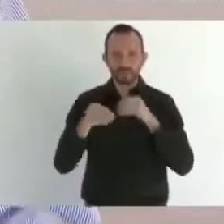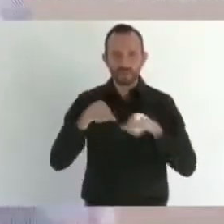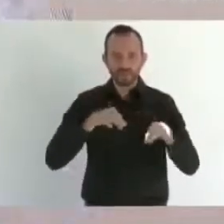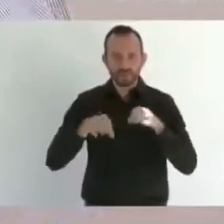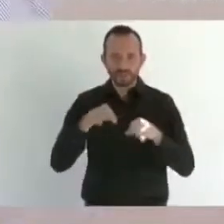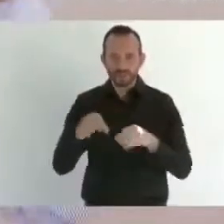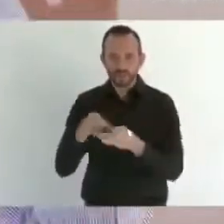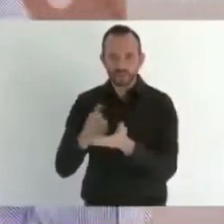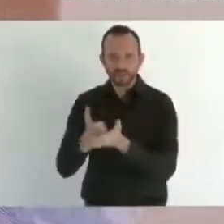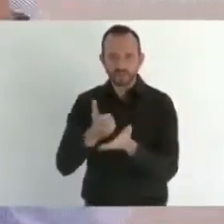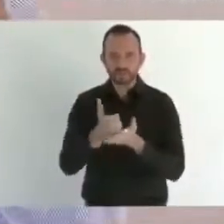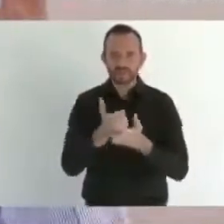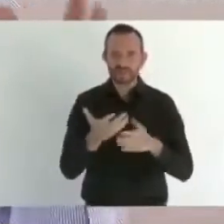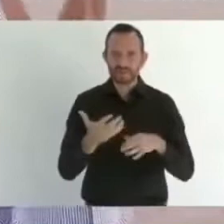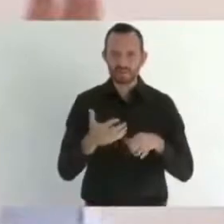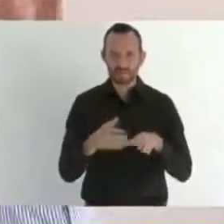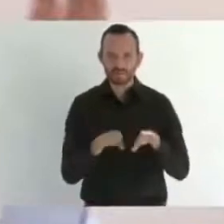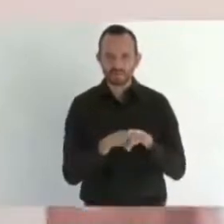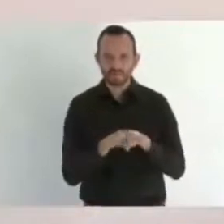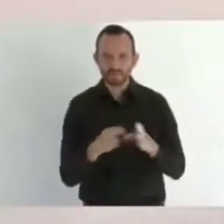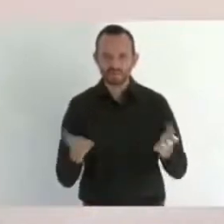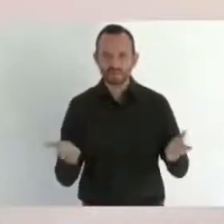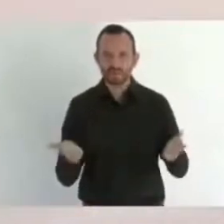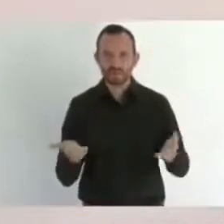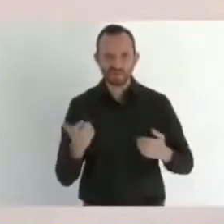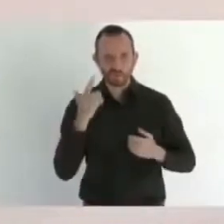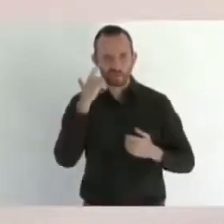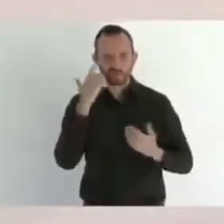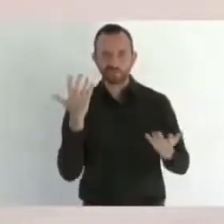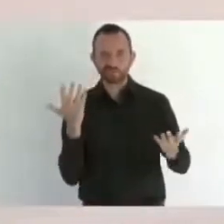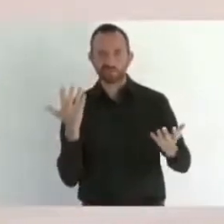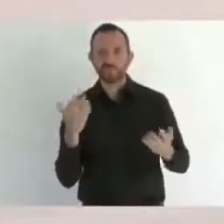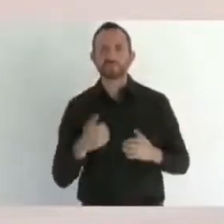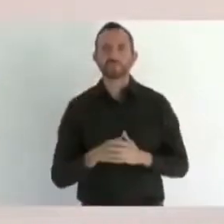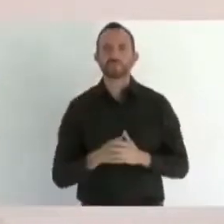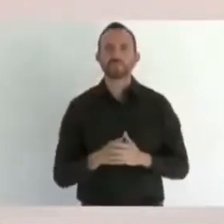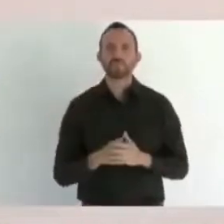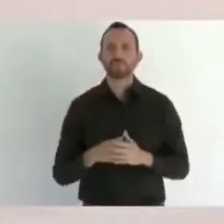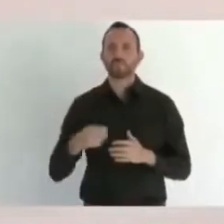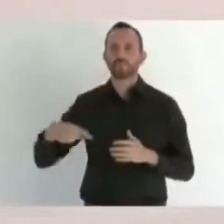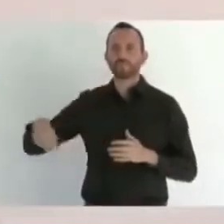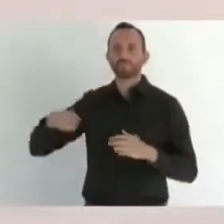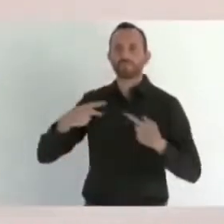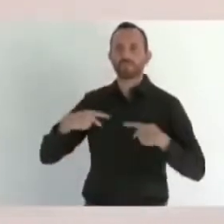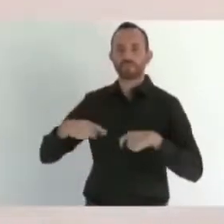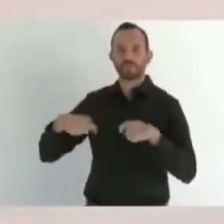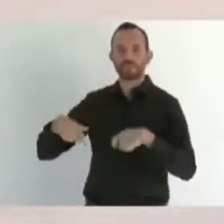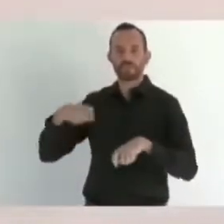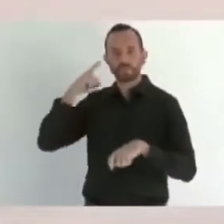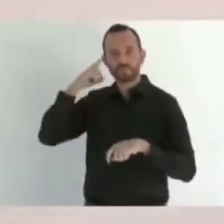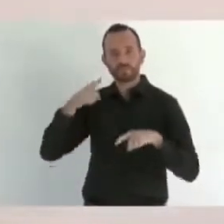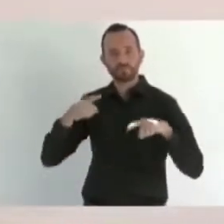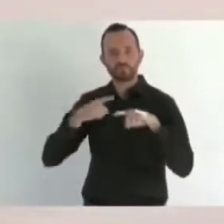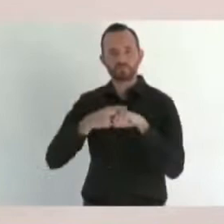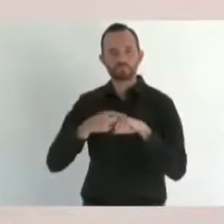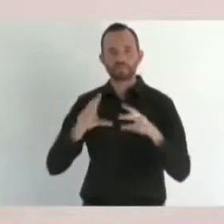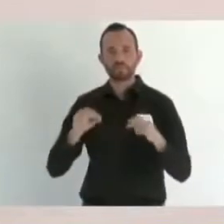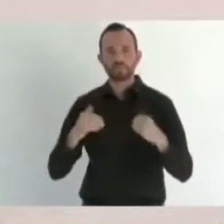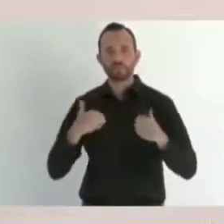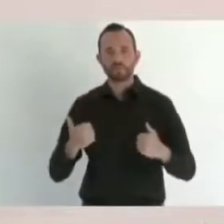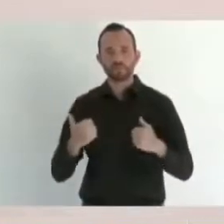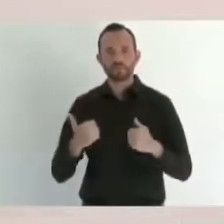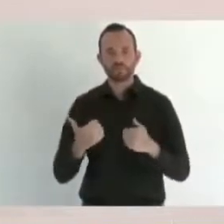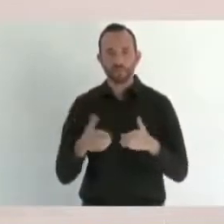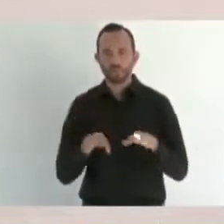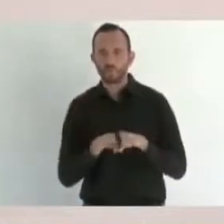no estaba en su esquema mental como tampoco está en su